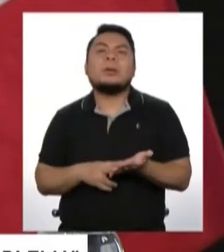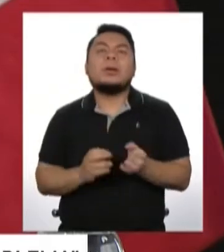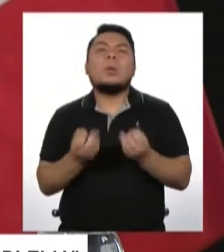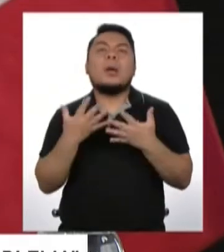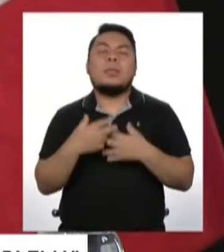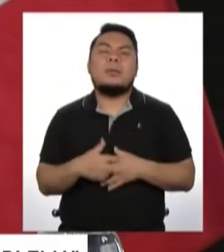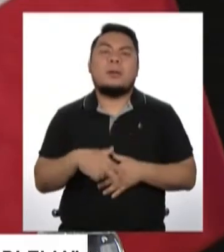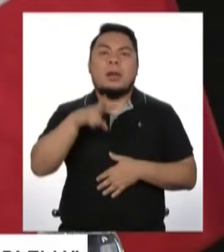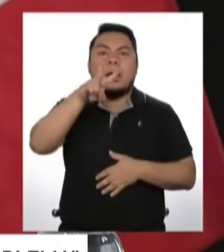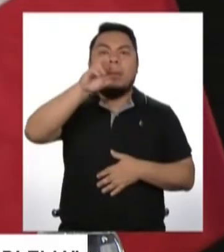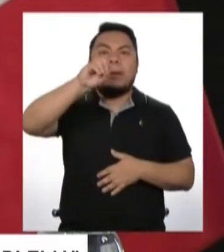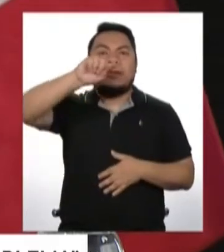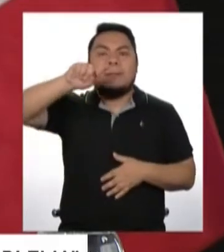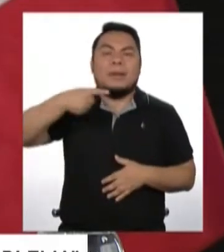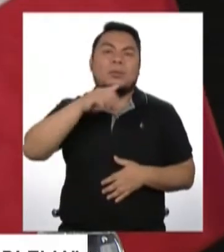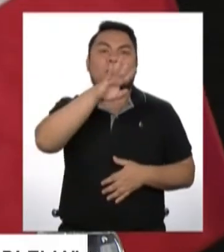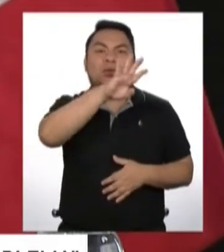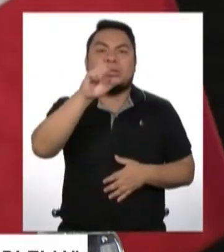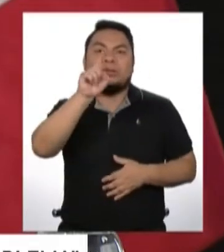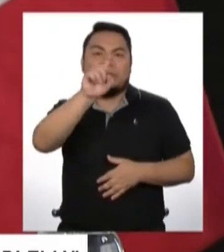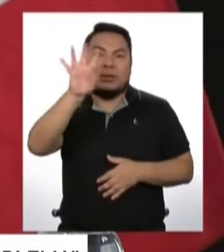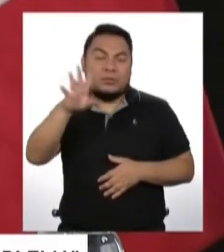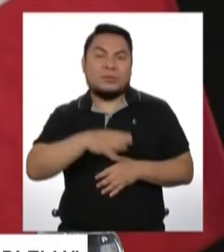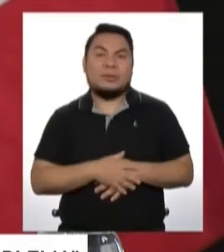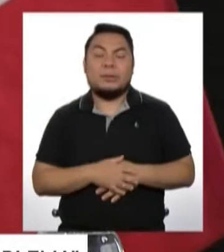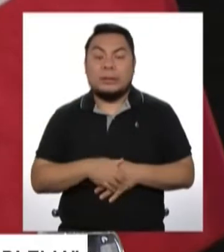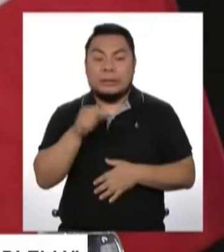exactamente 20.414,